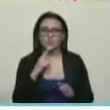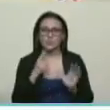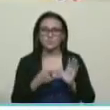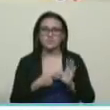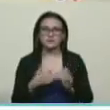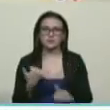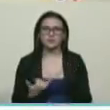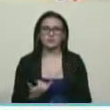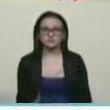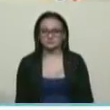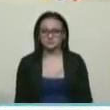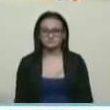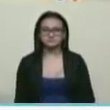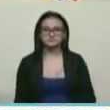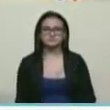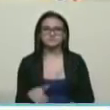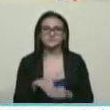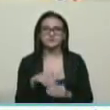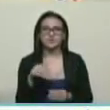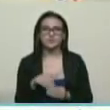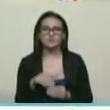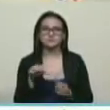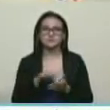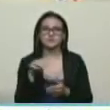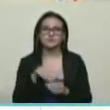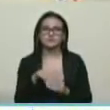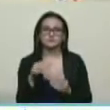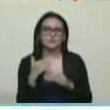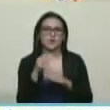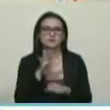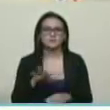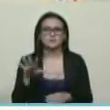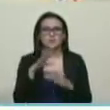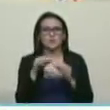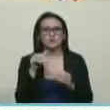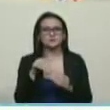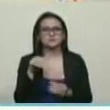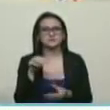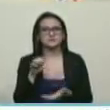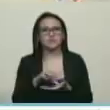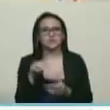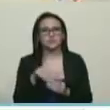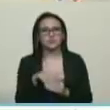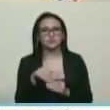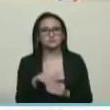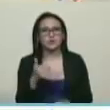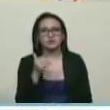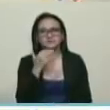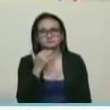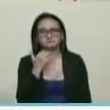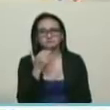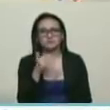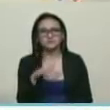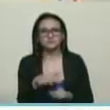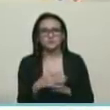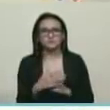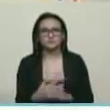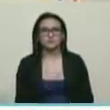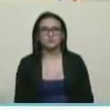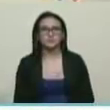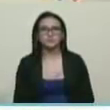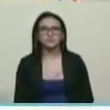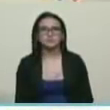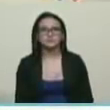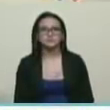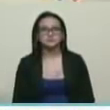cumpliendo en ese centro de votación, como en todos los centros de votación donde pudiese haber alguna situación similar.